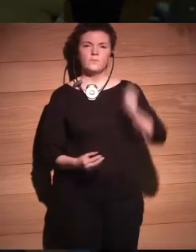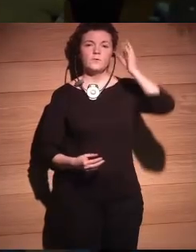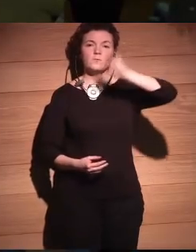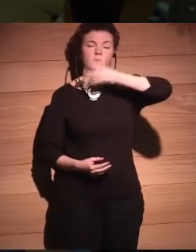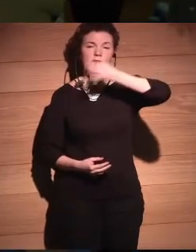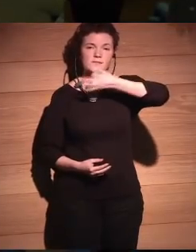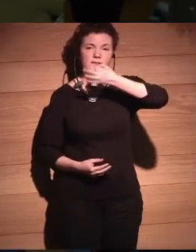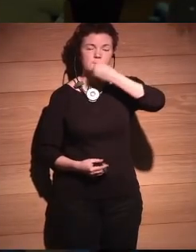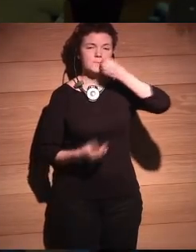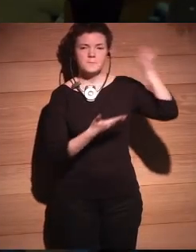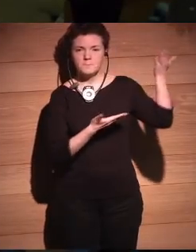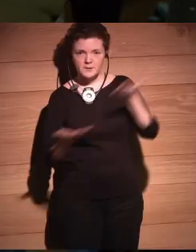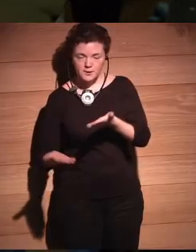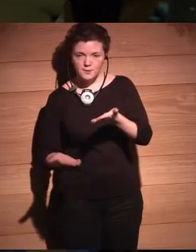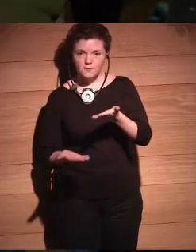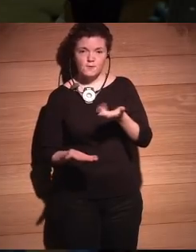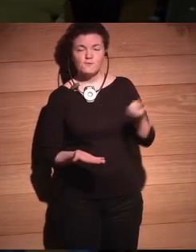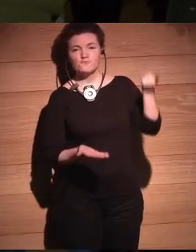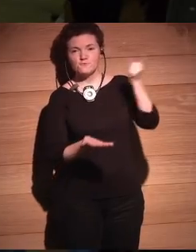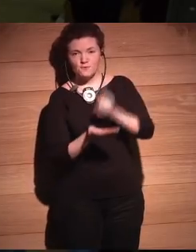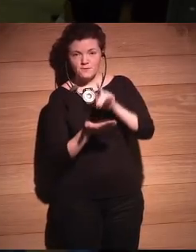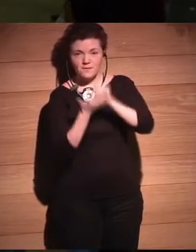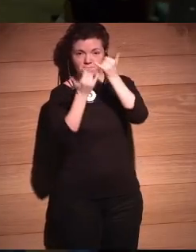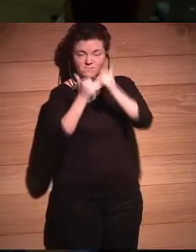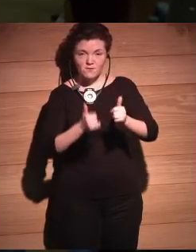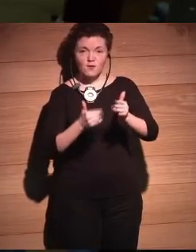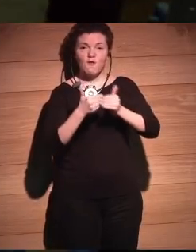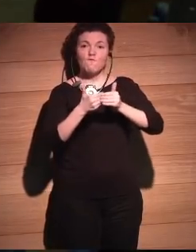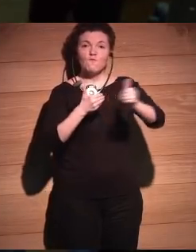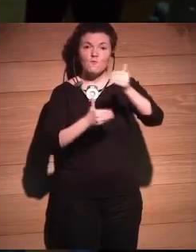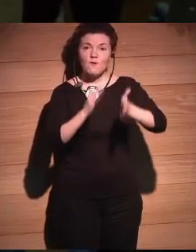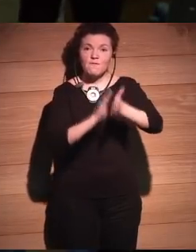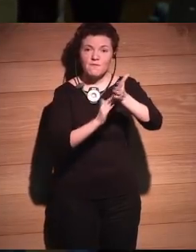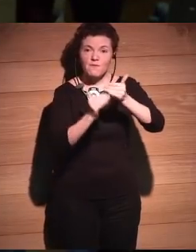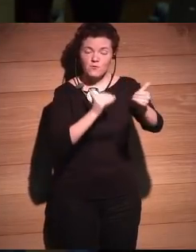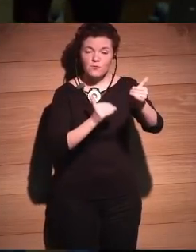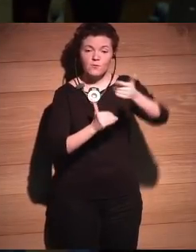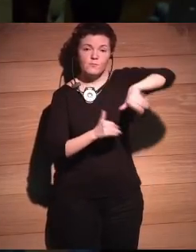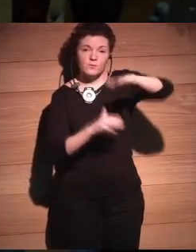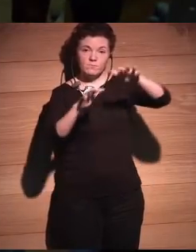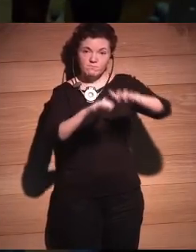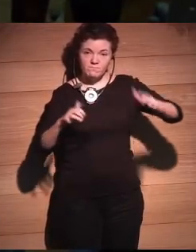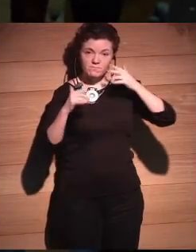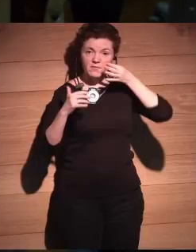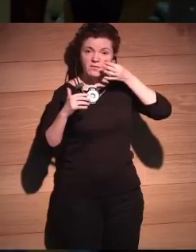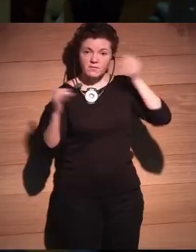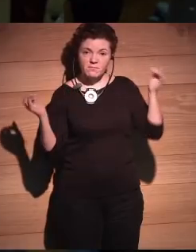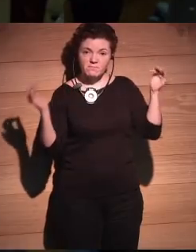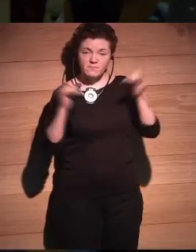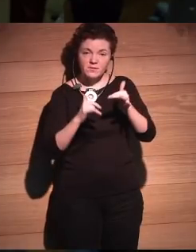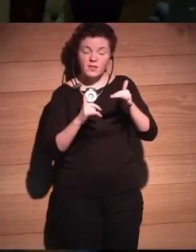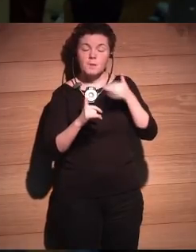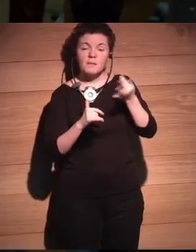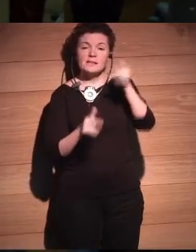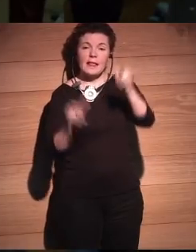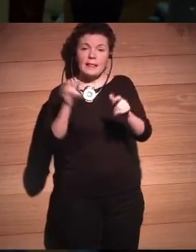Buenas tardes, bienvenidos a una nueva edición del Futuro por Venir, a los que estáis presenciales aquí y los que nos veis